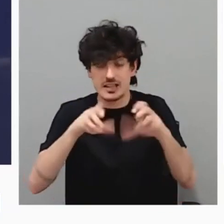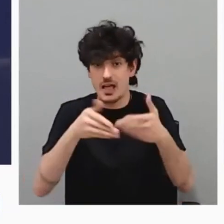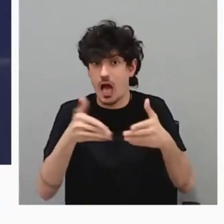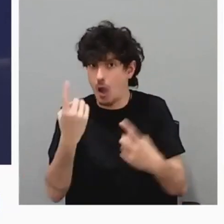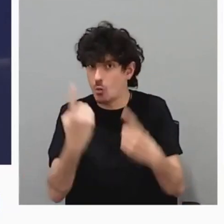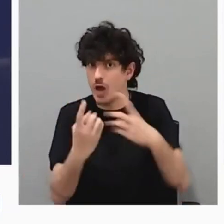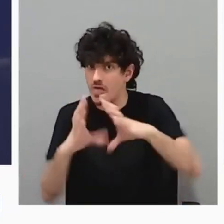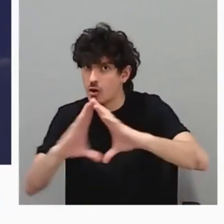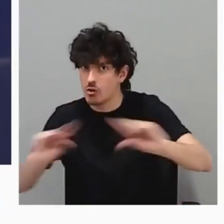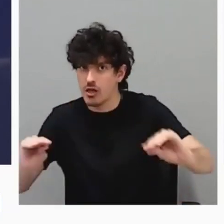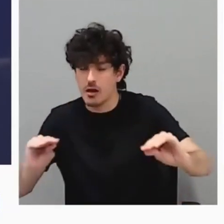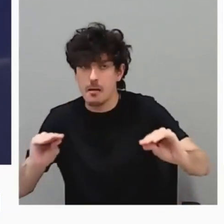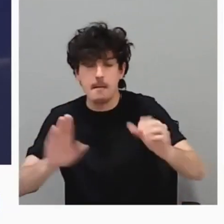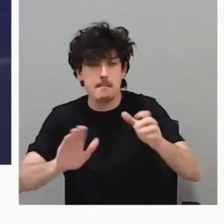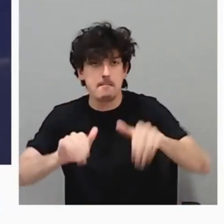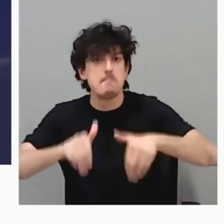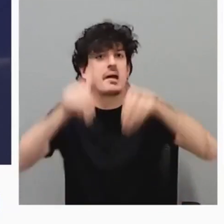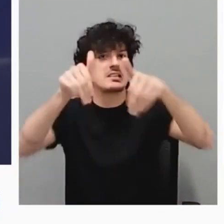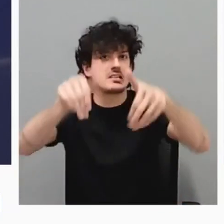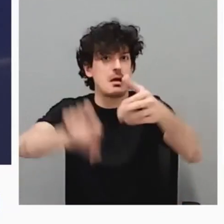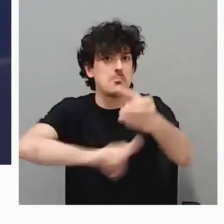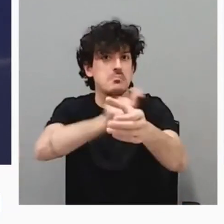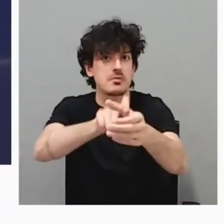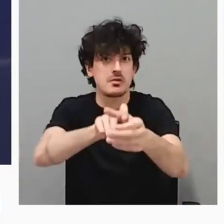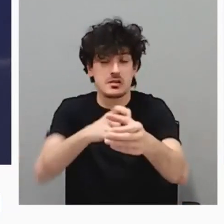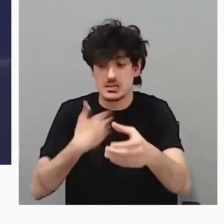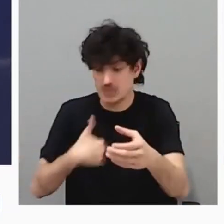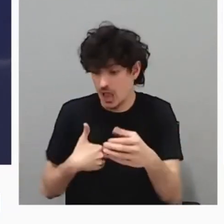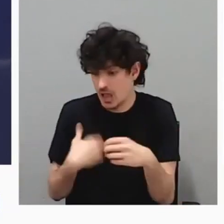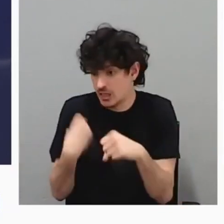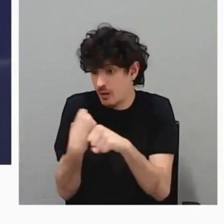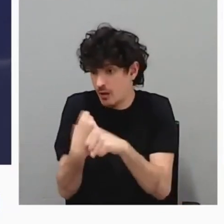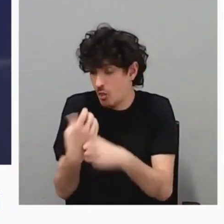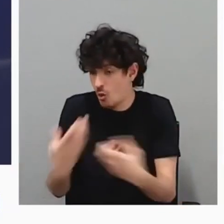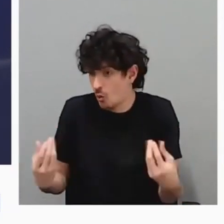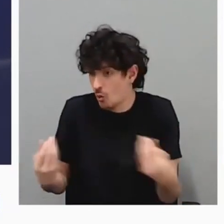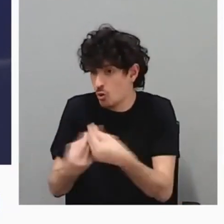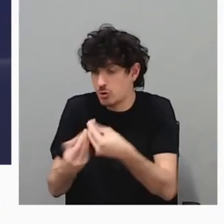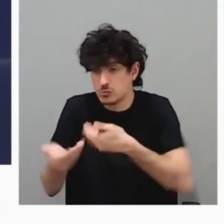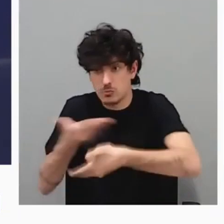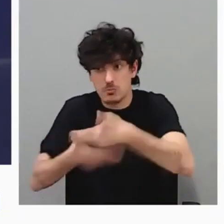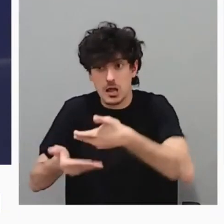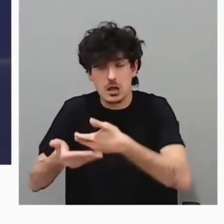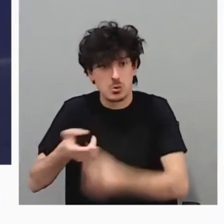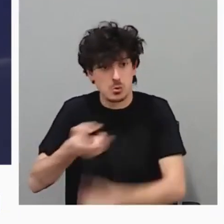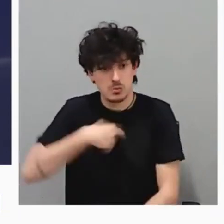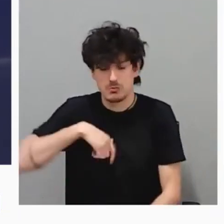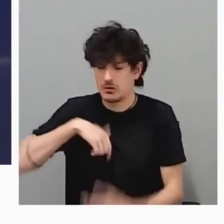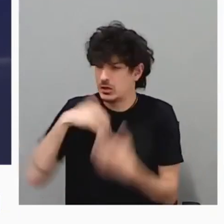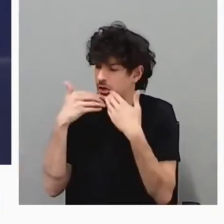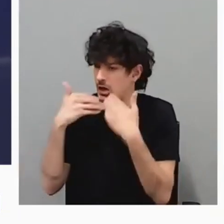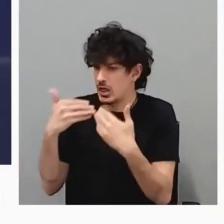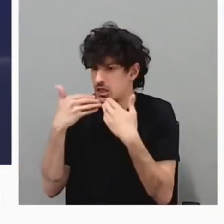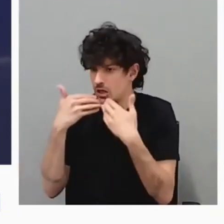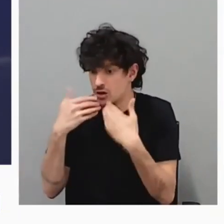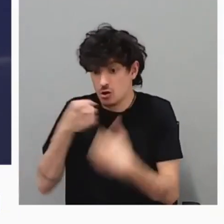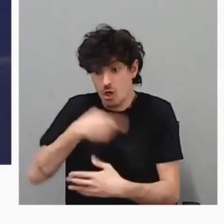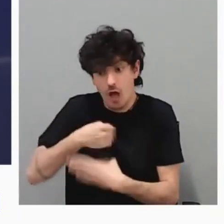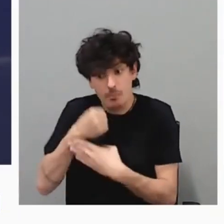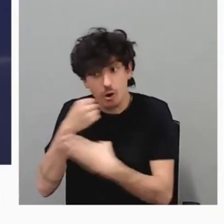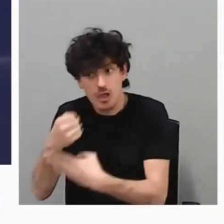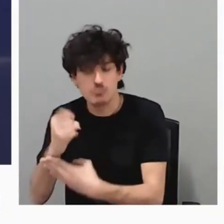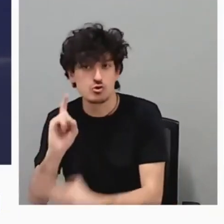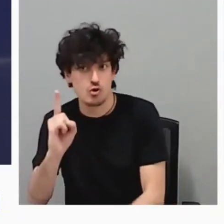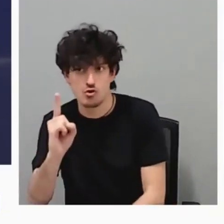se han presentado y con las cuales estamos trabajando. Y estamos muy agradecidos porque no se trata de que nosotros las apoyemos, se trata de hacerlo